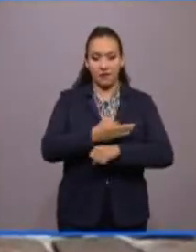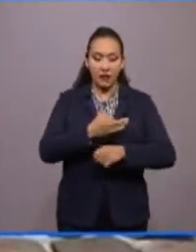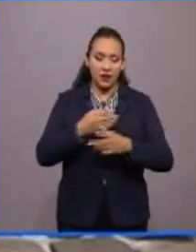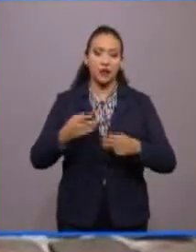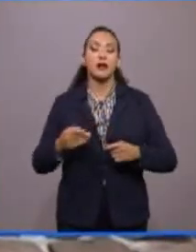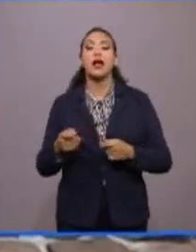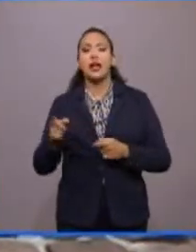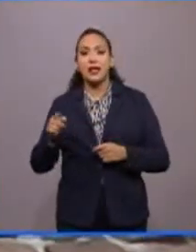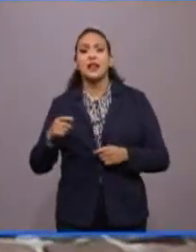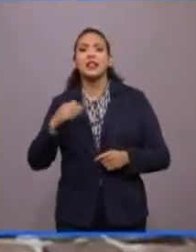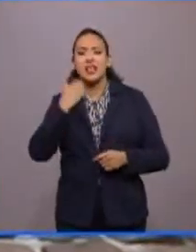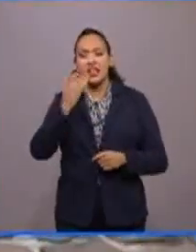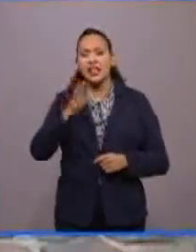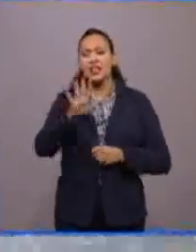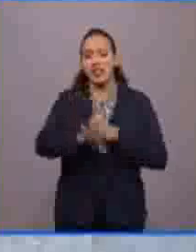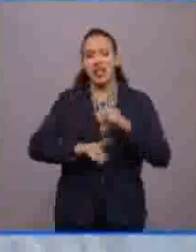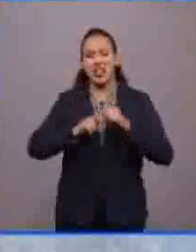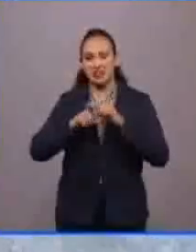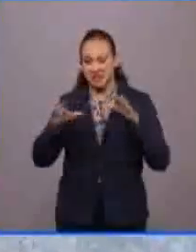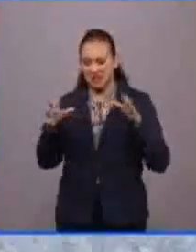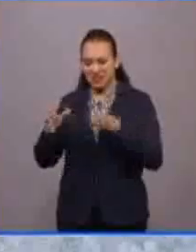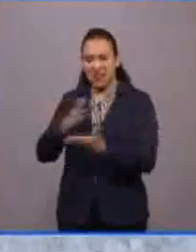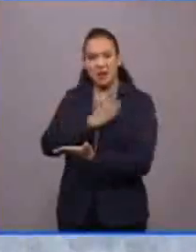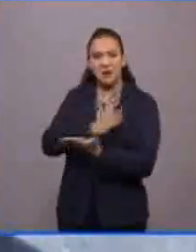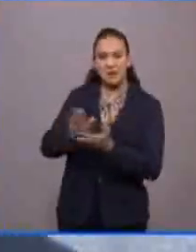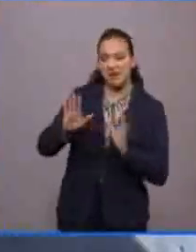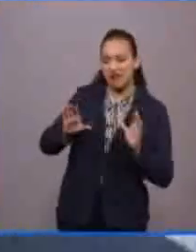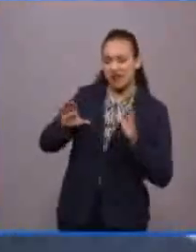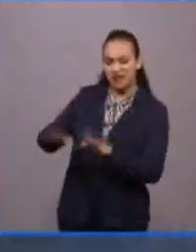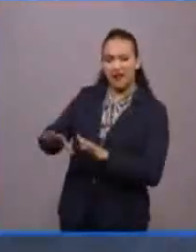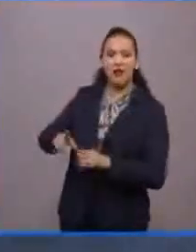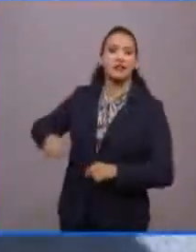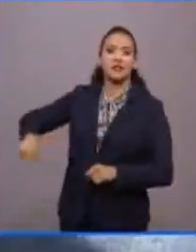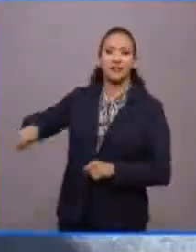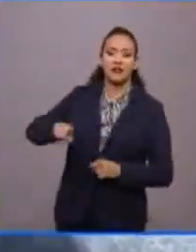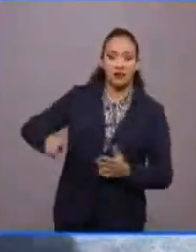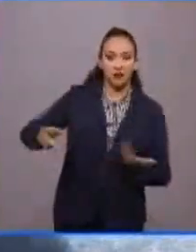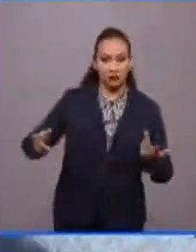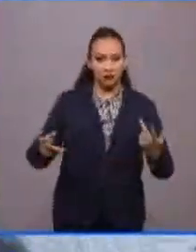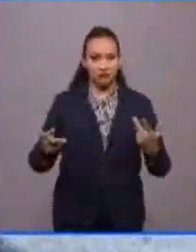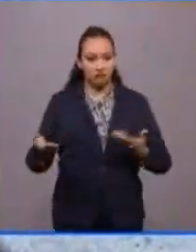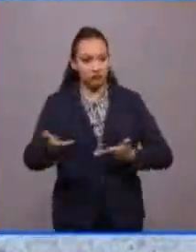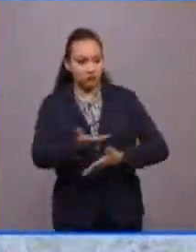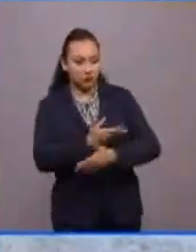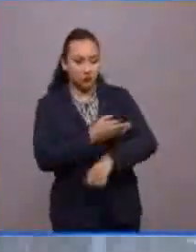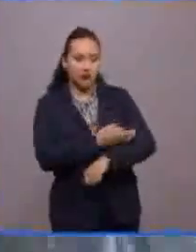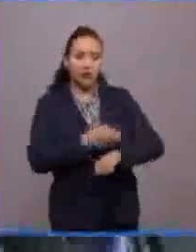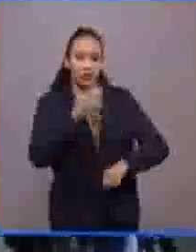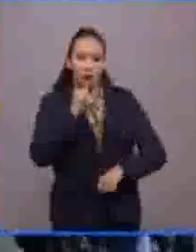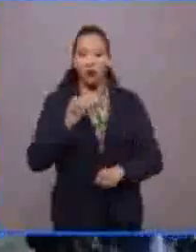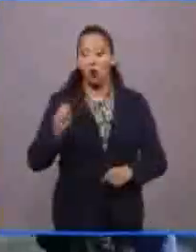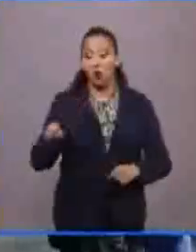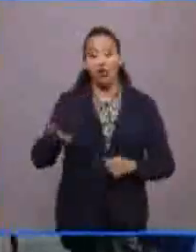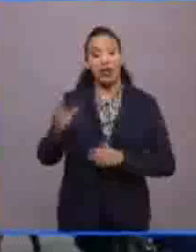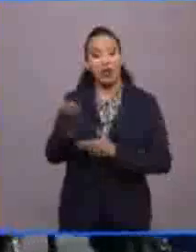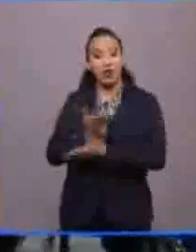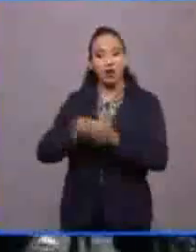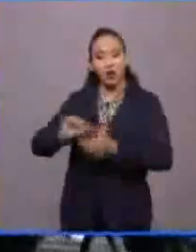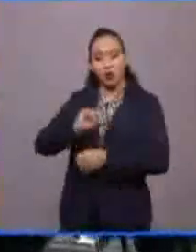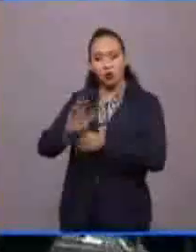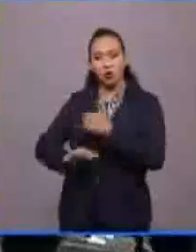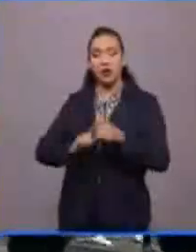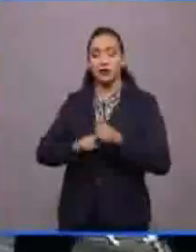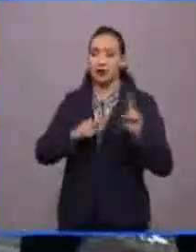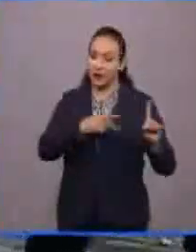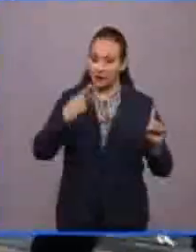de un entorno para satisfacer sus necesidades o impedirles expresar comportamientos propios de su especie con una sanción de